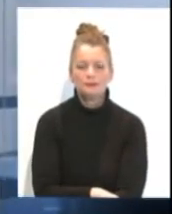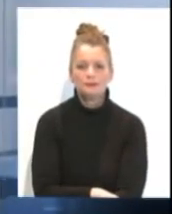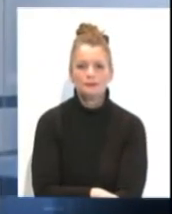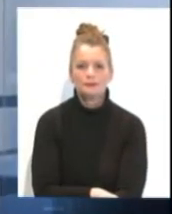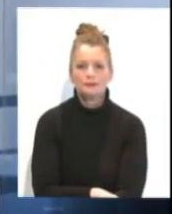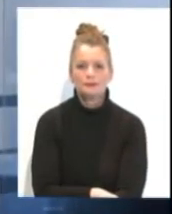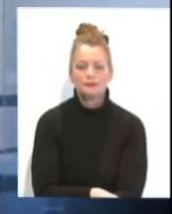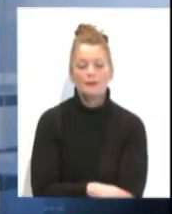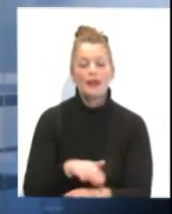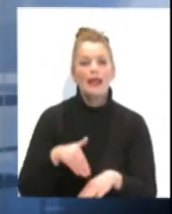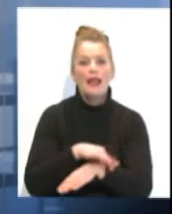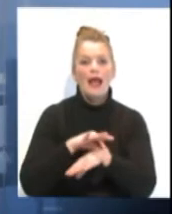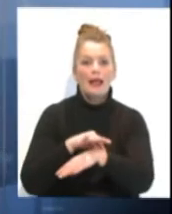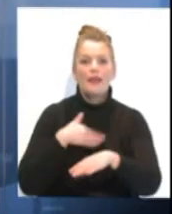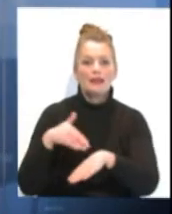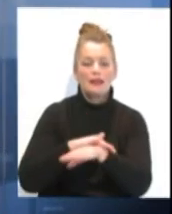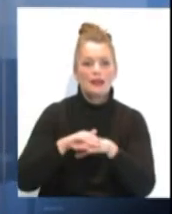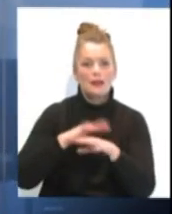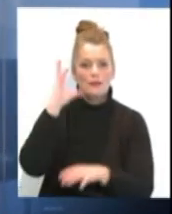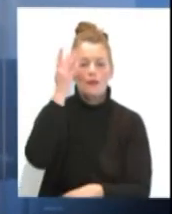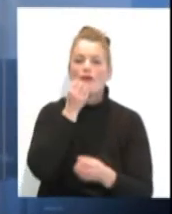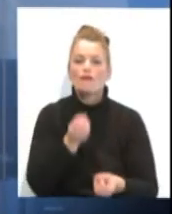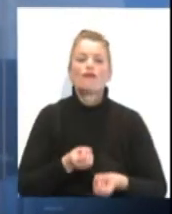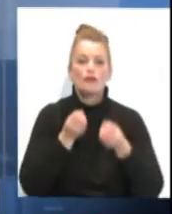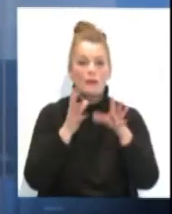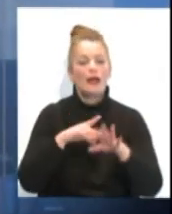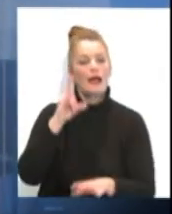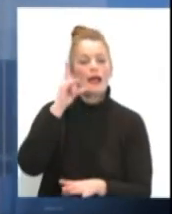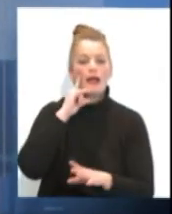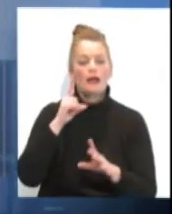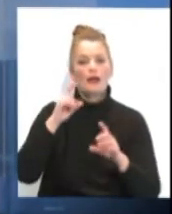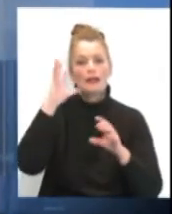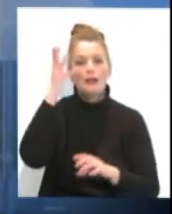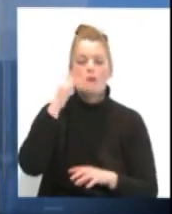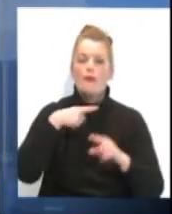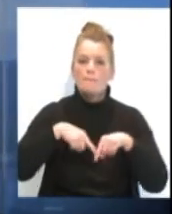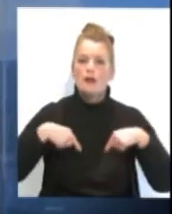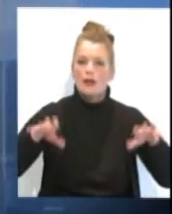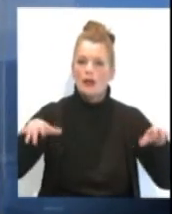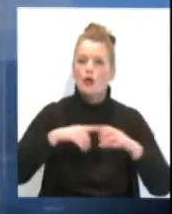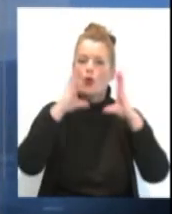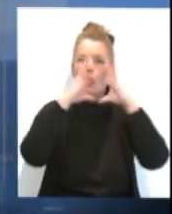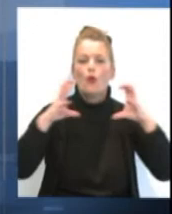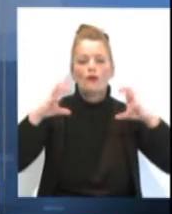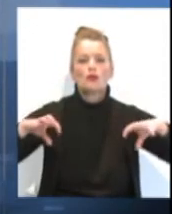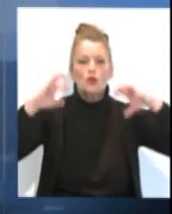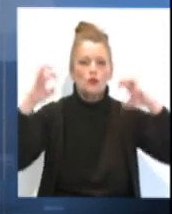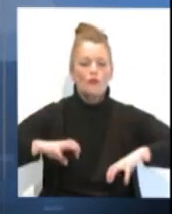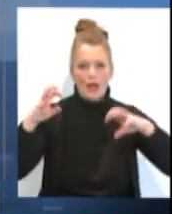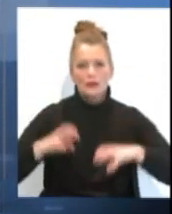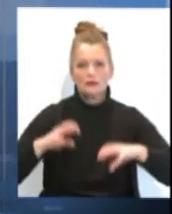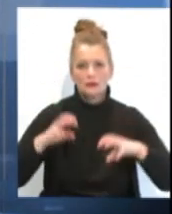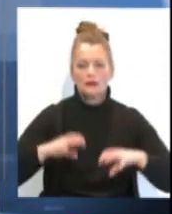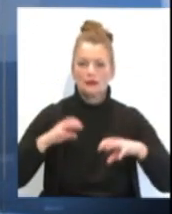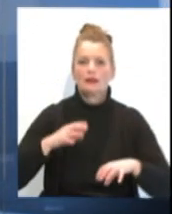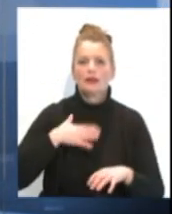La Agencia Estatal de Meteorología informa. De un tiempo en la bahía de Cádiz con cielos nubosos y lluvias más frecuentes en las